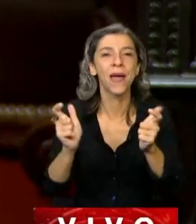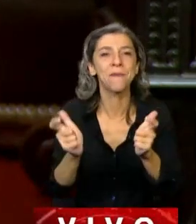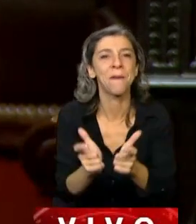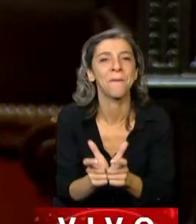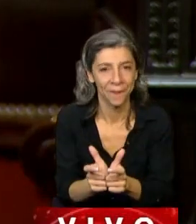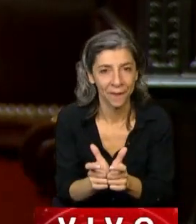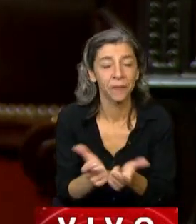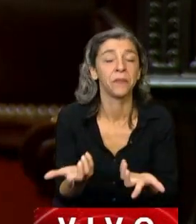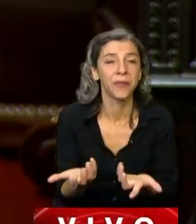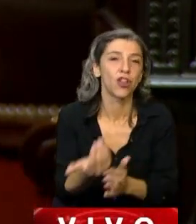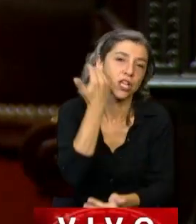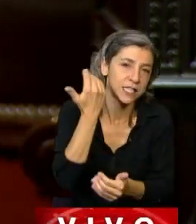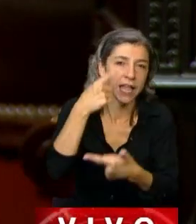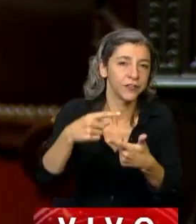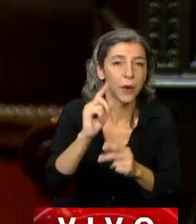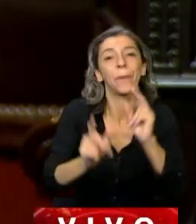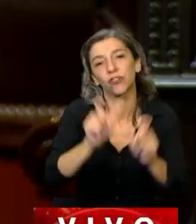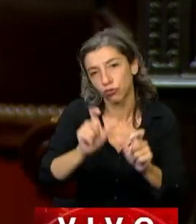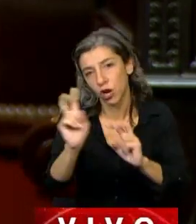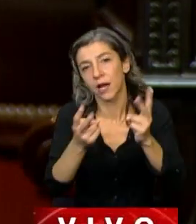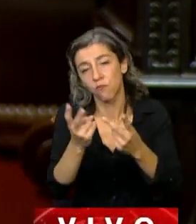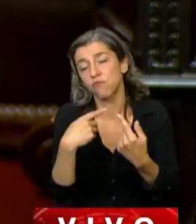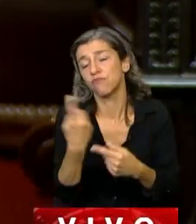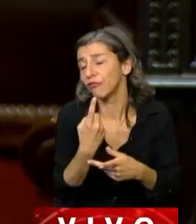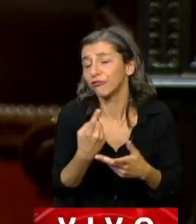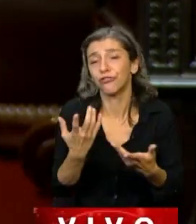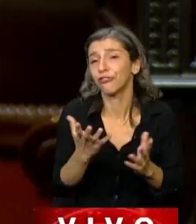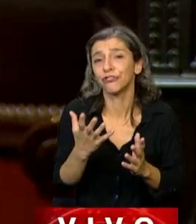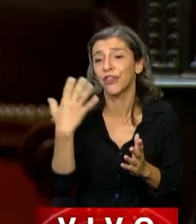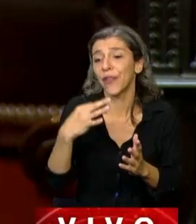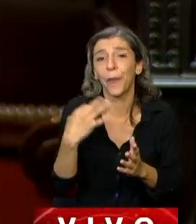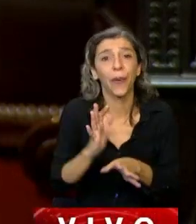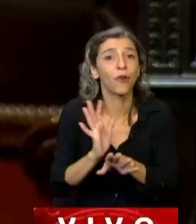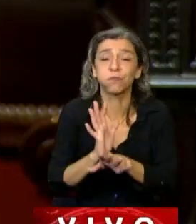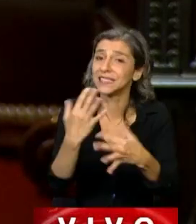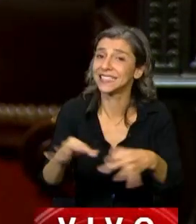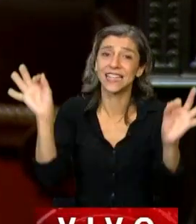sostenidamente el número de esas víctimas que queremos y debemos evitar.